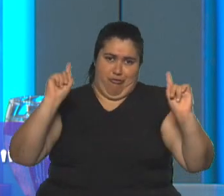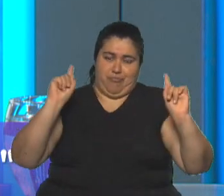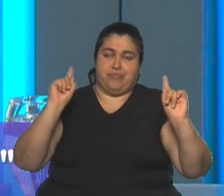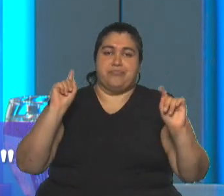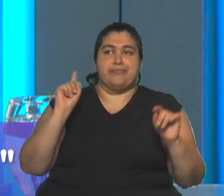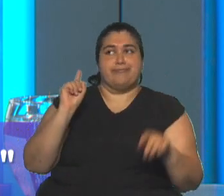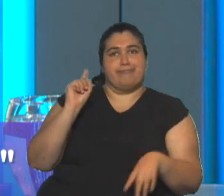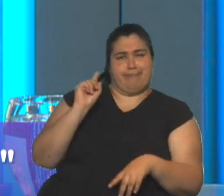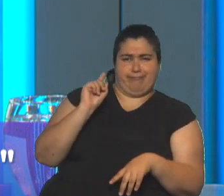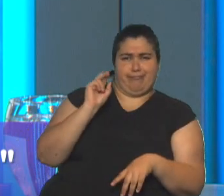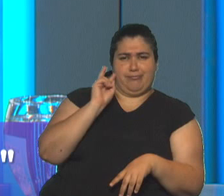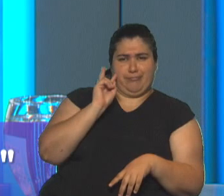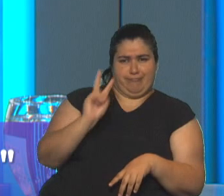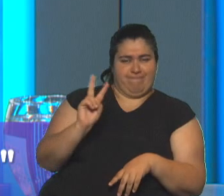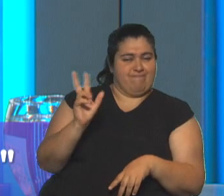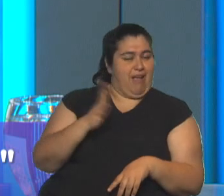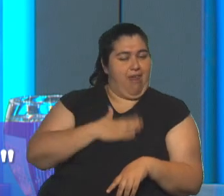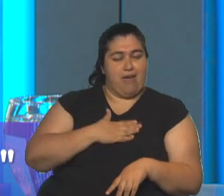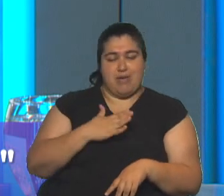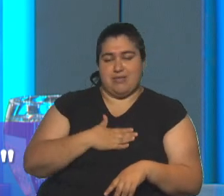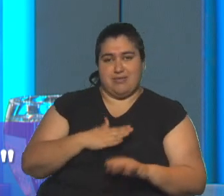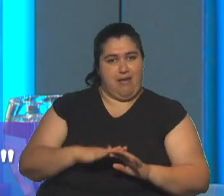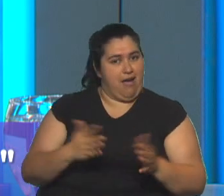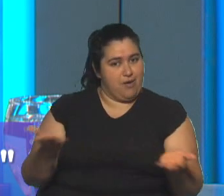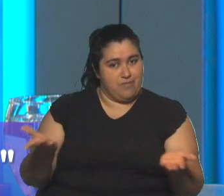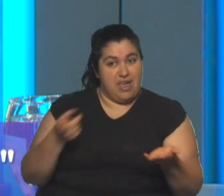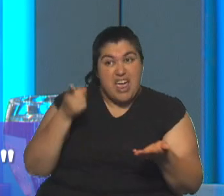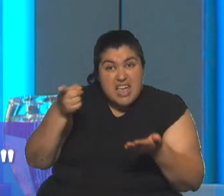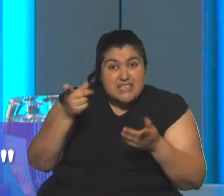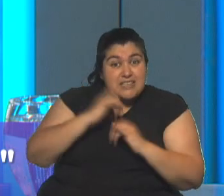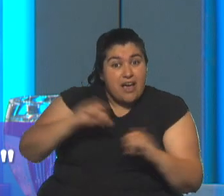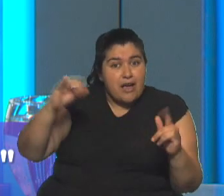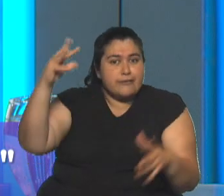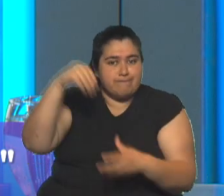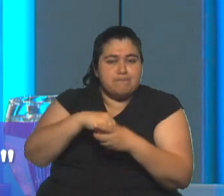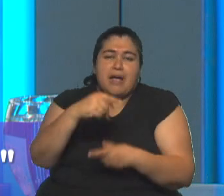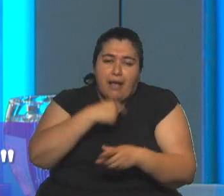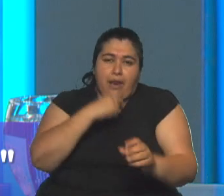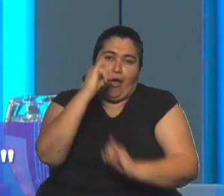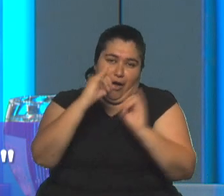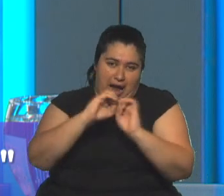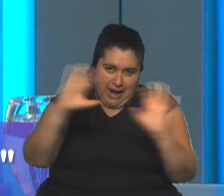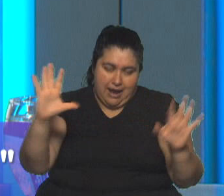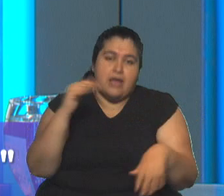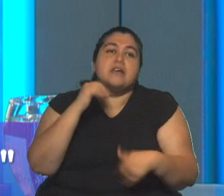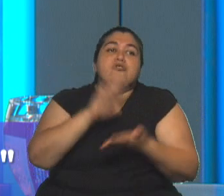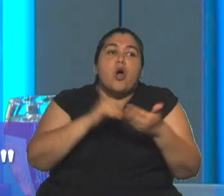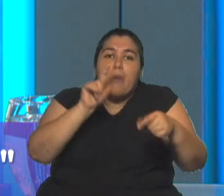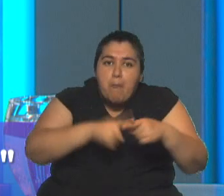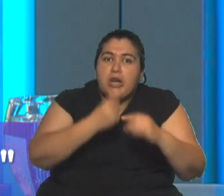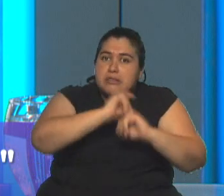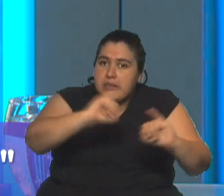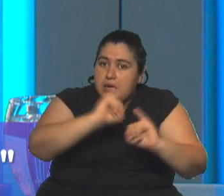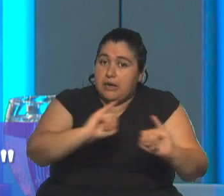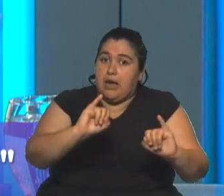al que apuntamos. Sí, es no, cierto es lamentable, que en el contexto de la campaña, déjame, Nora, igual aclarar, en el contexto de la campaña electoral, Victoria